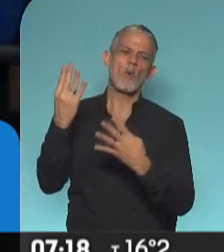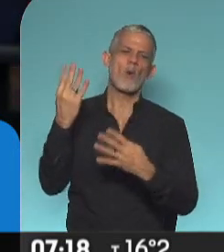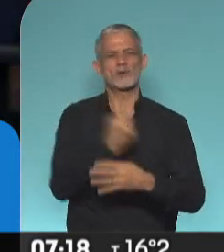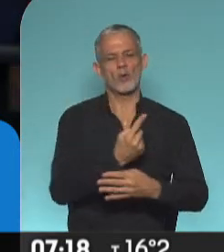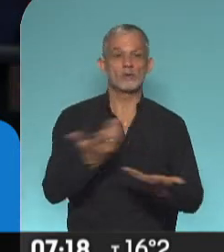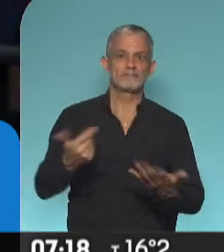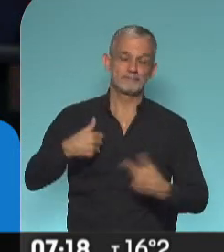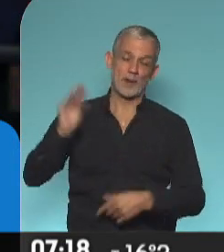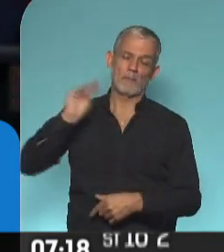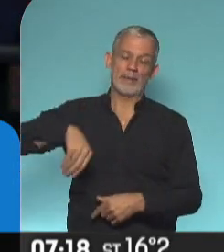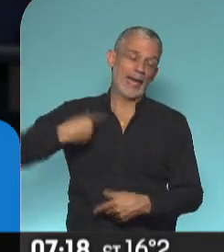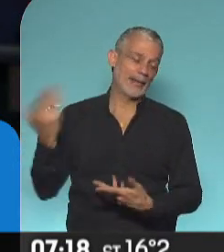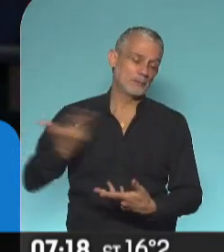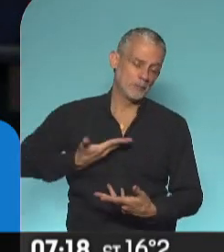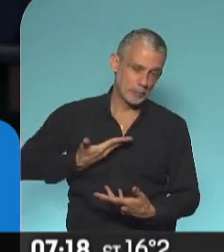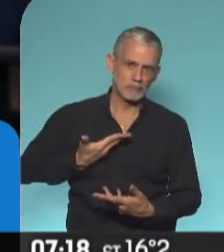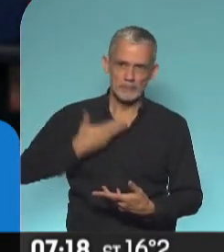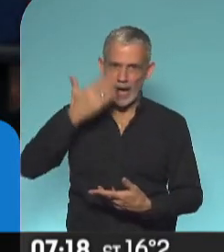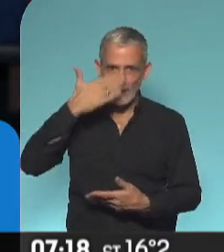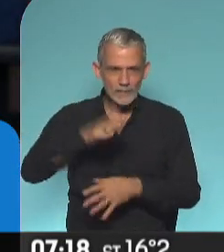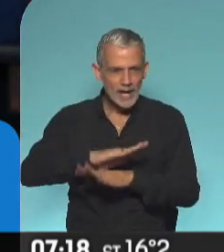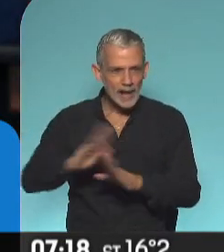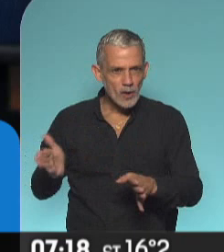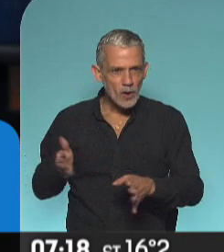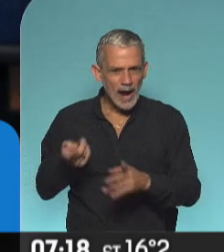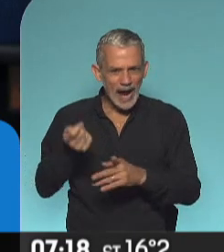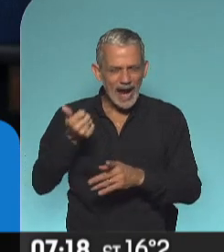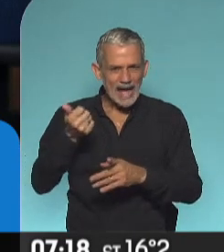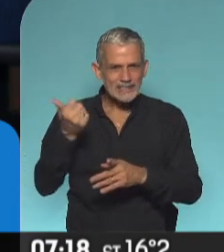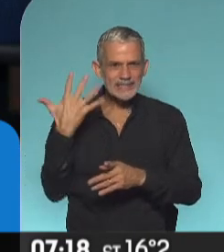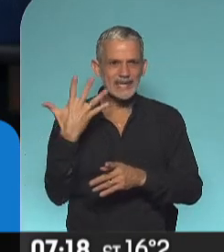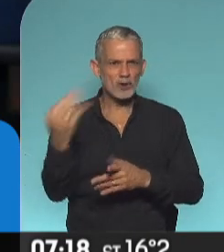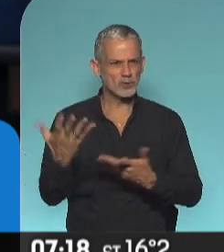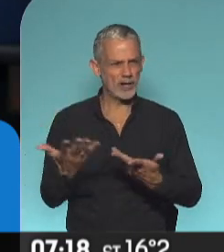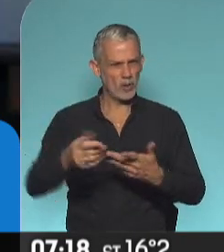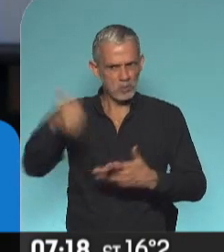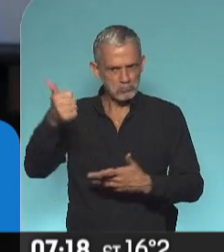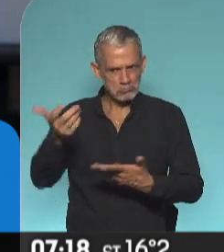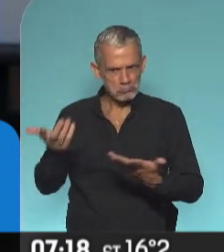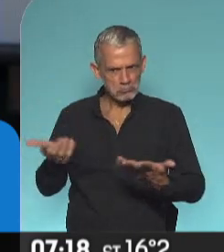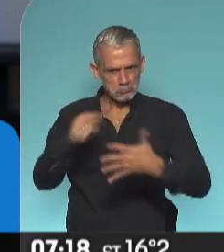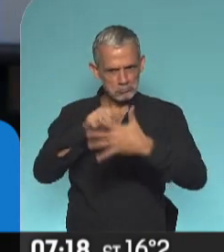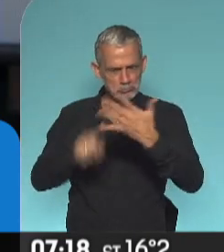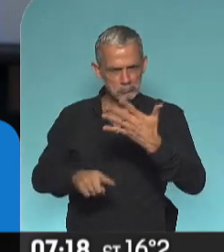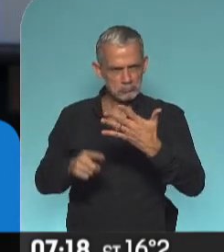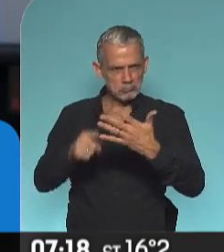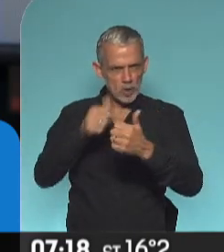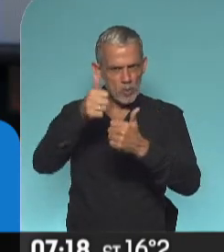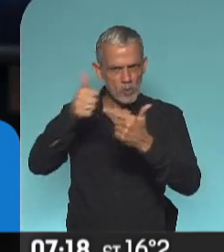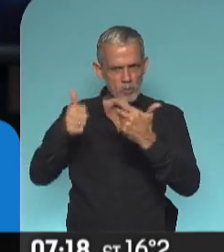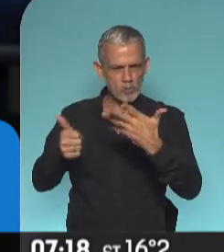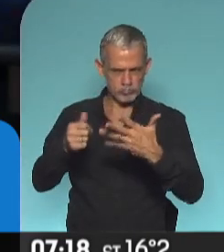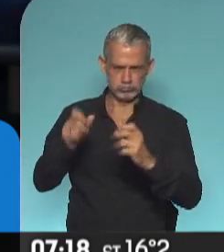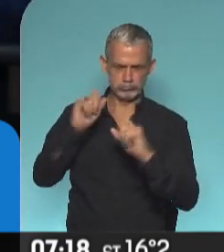es decir, que iba a perder la votación 4-1 y finalmente terminó siendo casi un 5-0. En el caso de Rosenkrantz, la